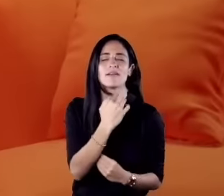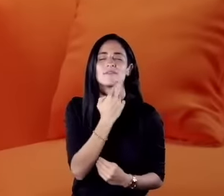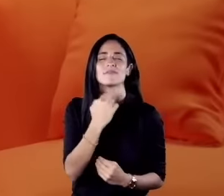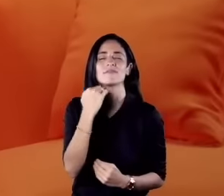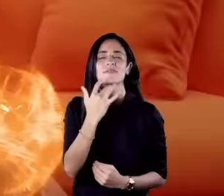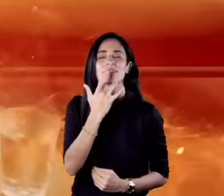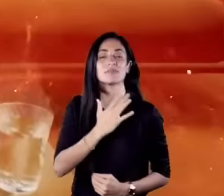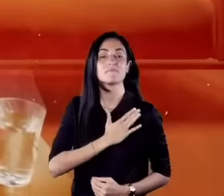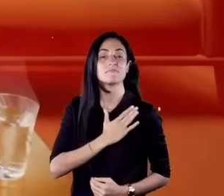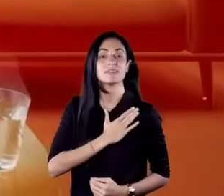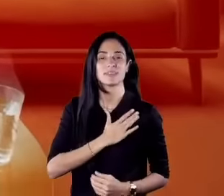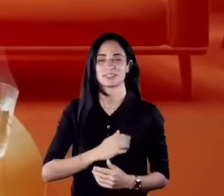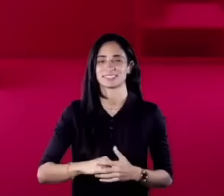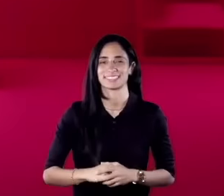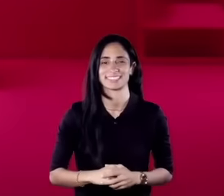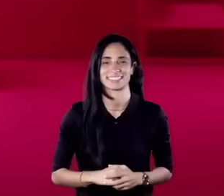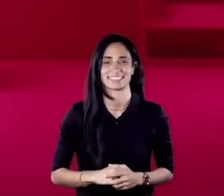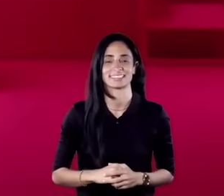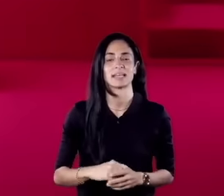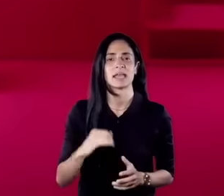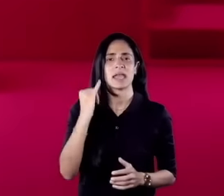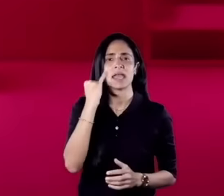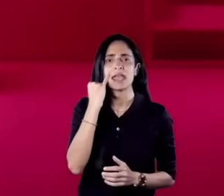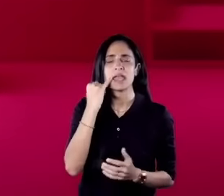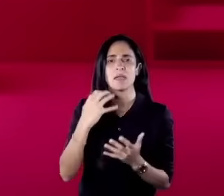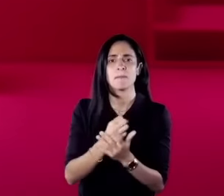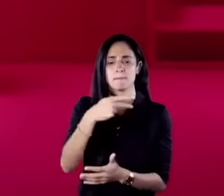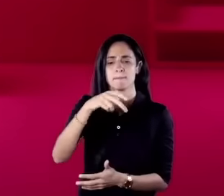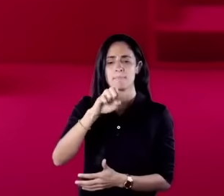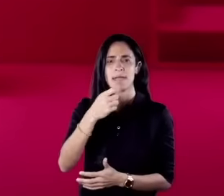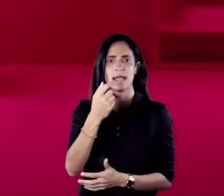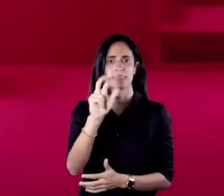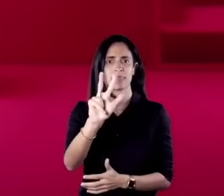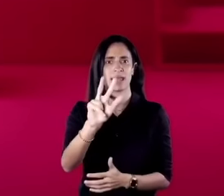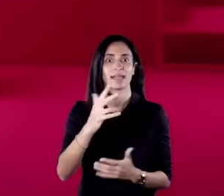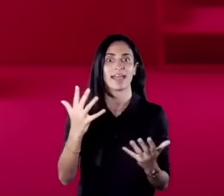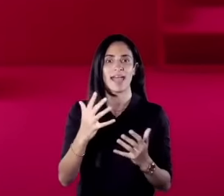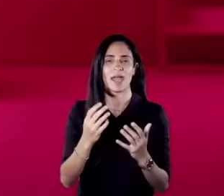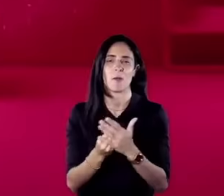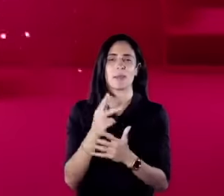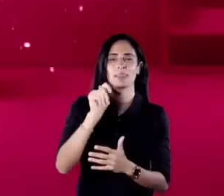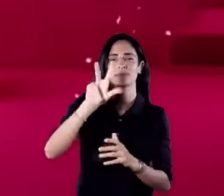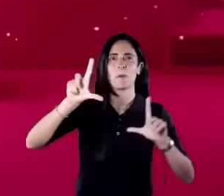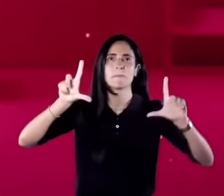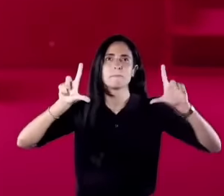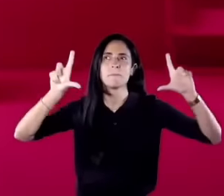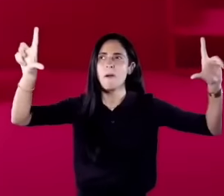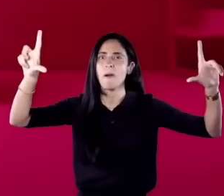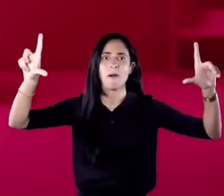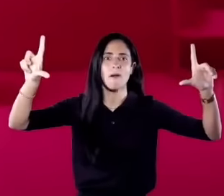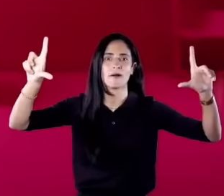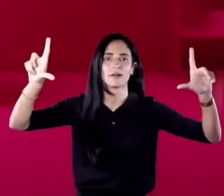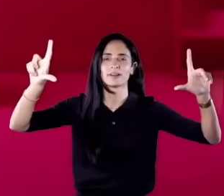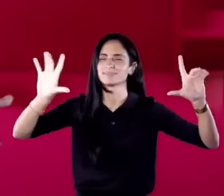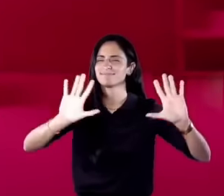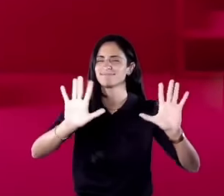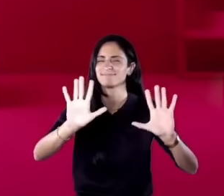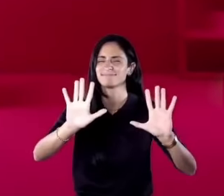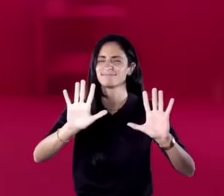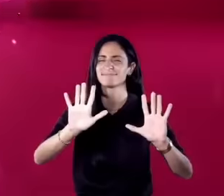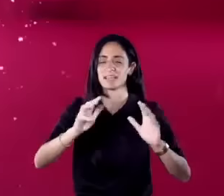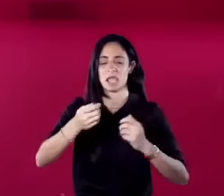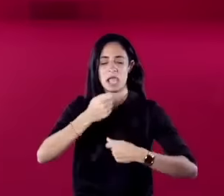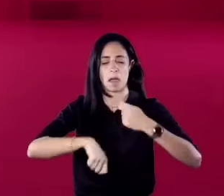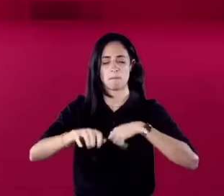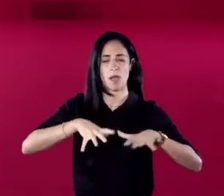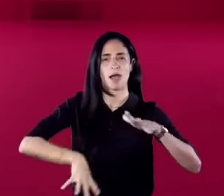restaurante favorito. ¿Qué yo haría si me pego el Pega 3? Me compro un televisor. O mejor, me cambio